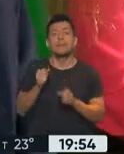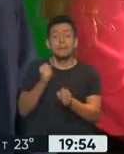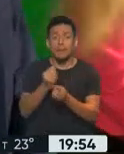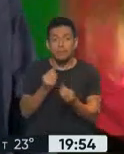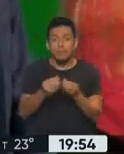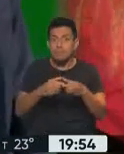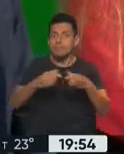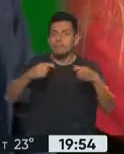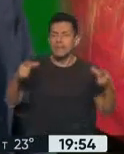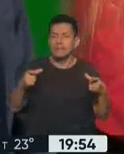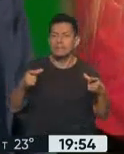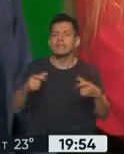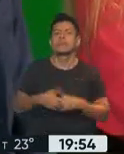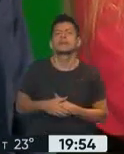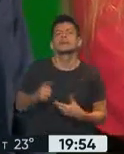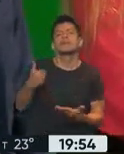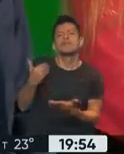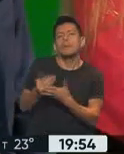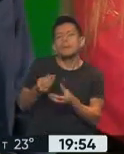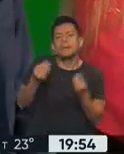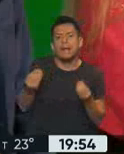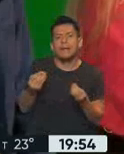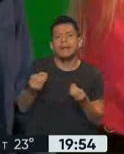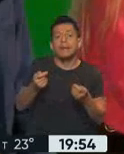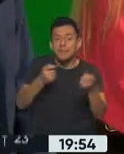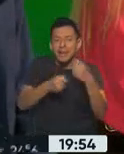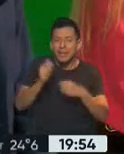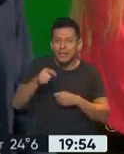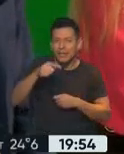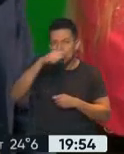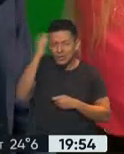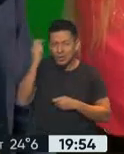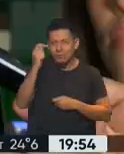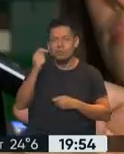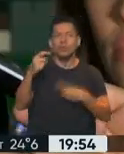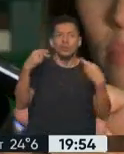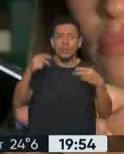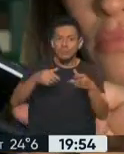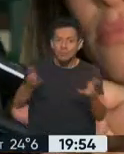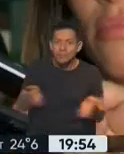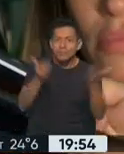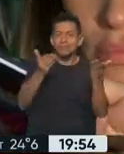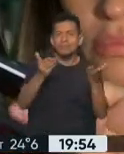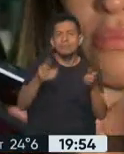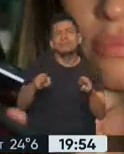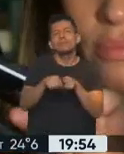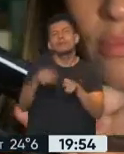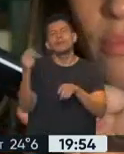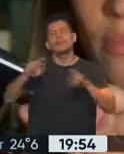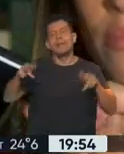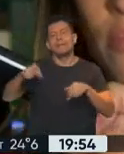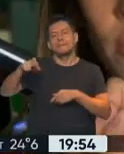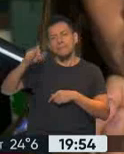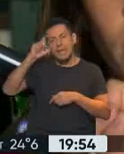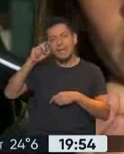de trabajo. Esta apuesta tiene que ver no solamente con fortalecer el mercado interno, el turismo interno, como lo hemos hecho con Previaje, sino también de una